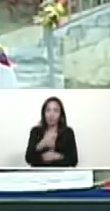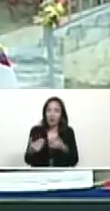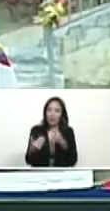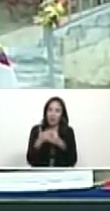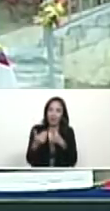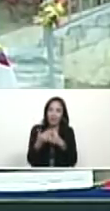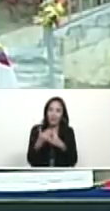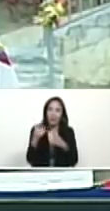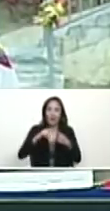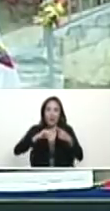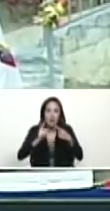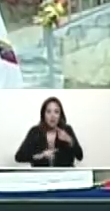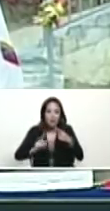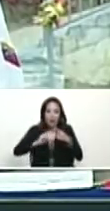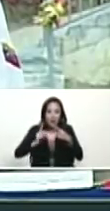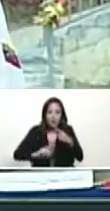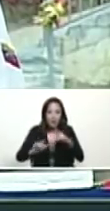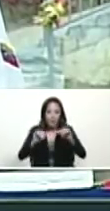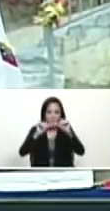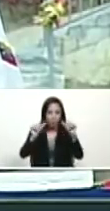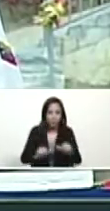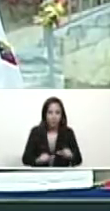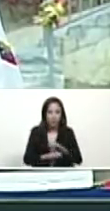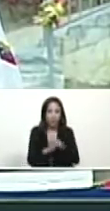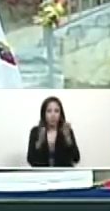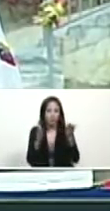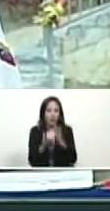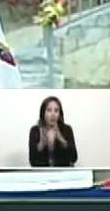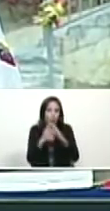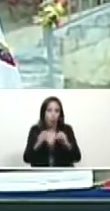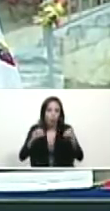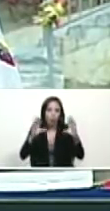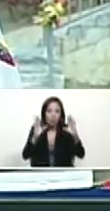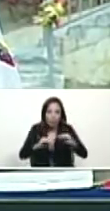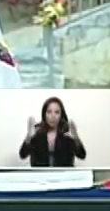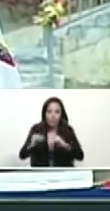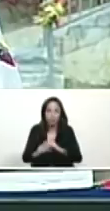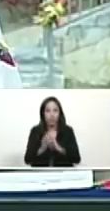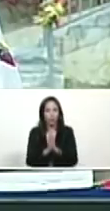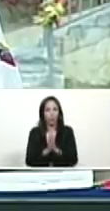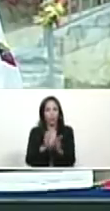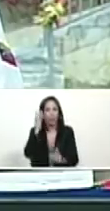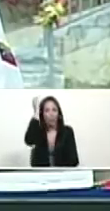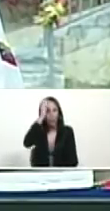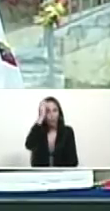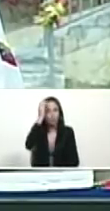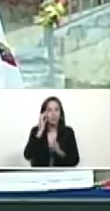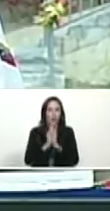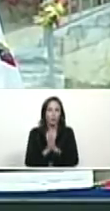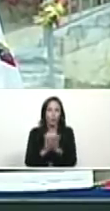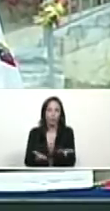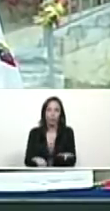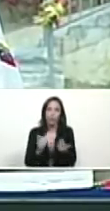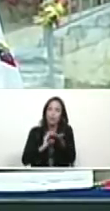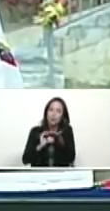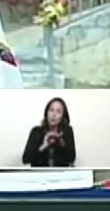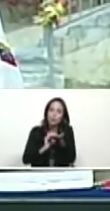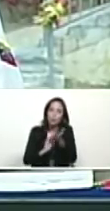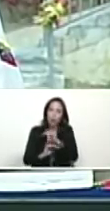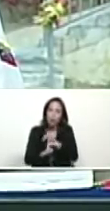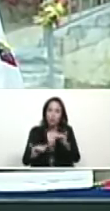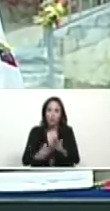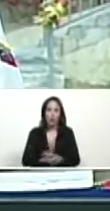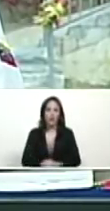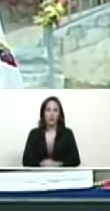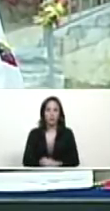sistema eléctrico del pueblo del Zulia. Yo llamo a la máxima conciencia al pueblo del Zulia y enfrentar a estos terroristas. Ya no